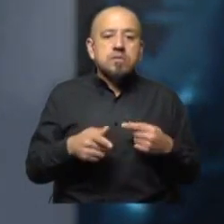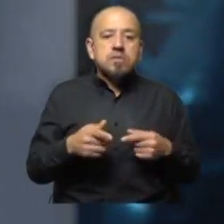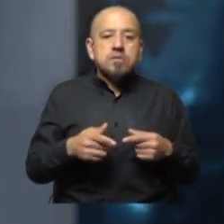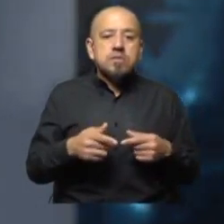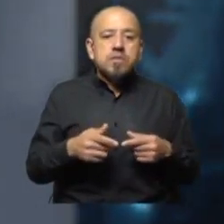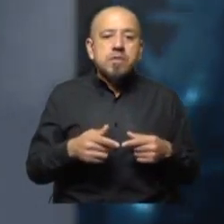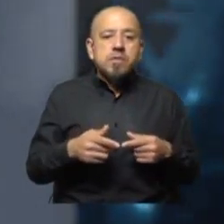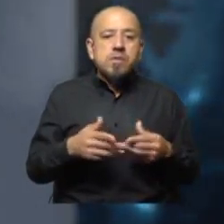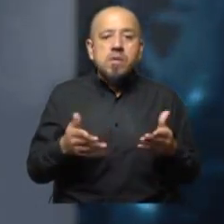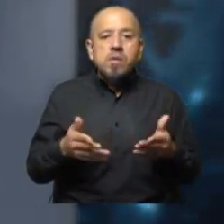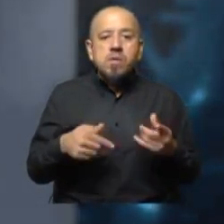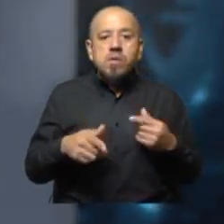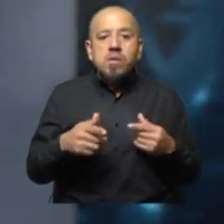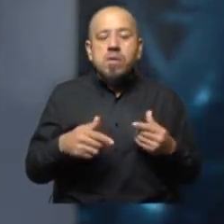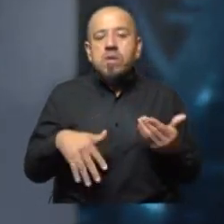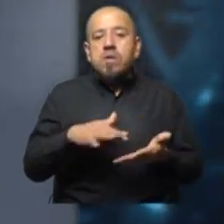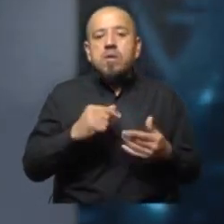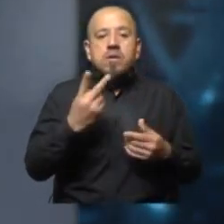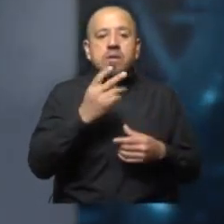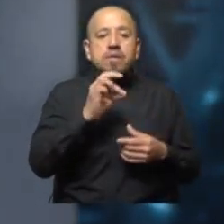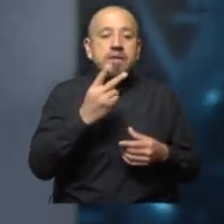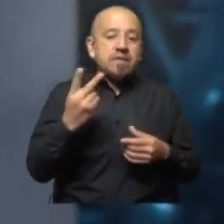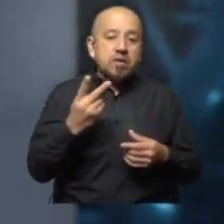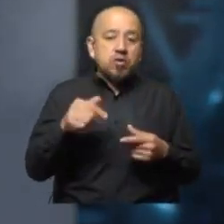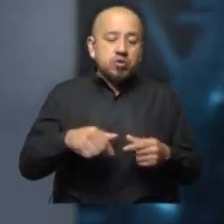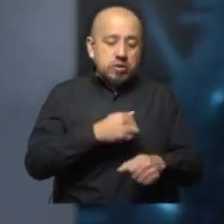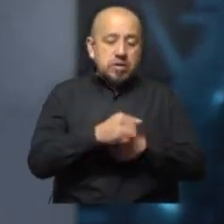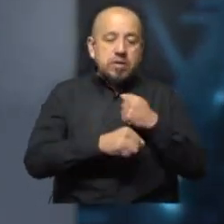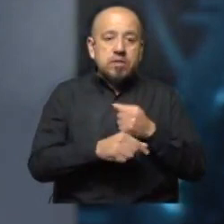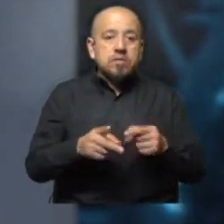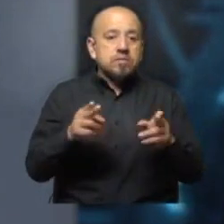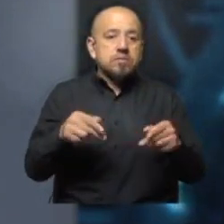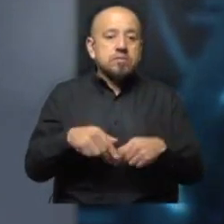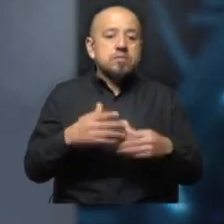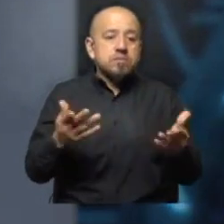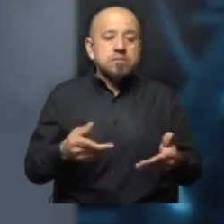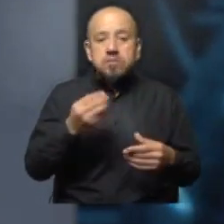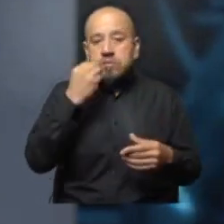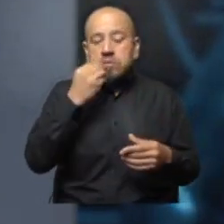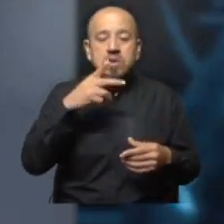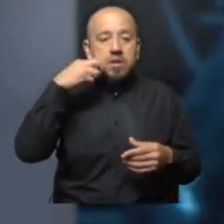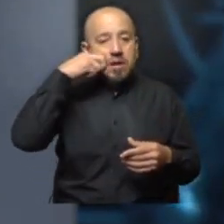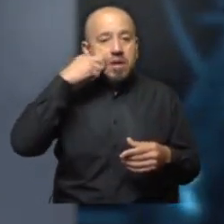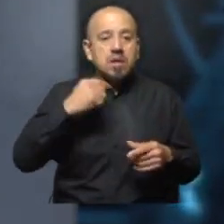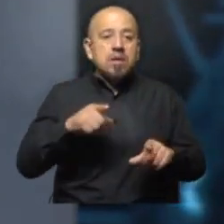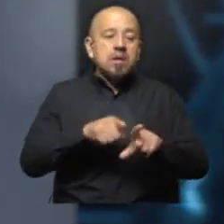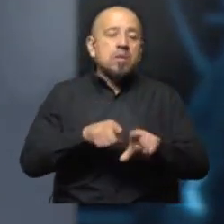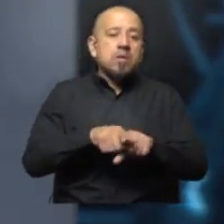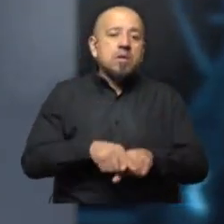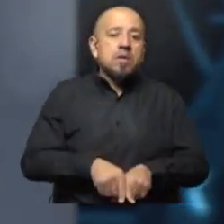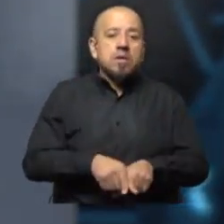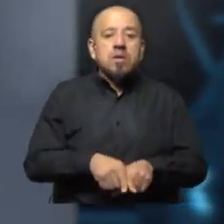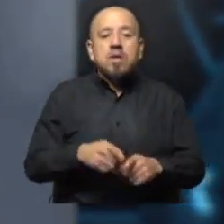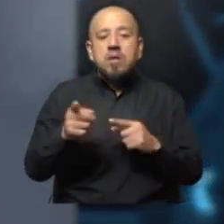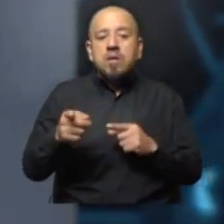en este contexto 2022 es algo que diría casi normal comer carne lo mismo que en otros contextos de la humanidad